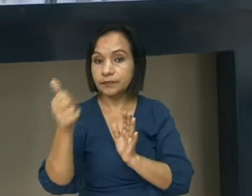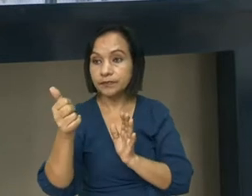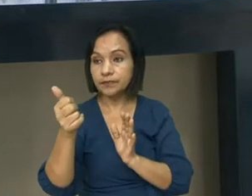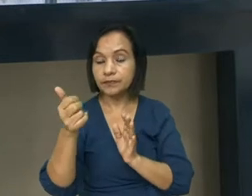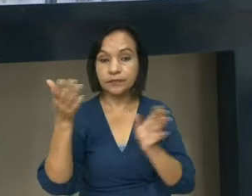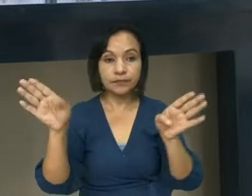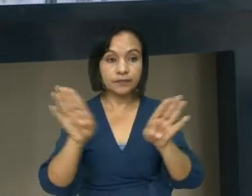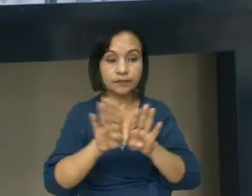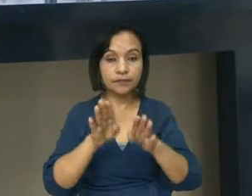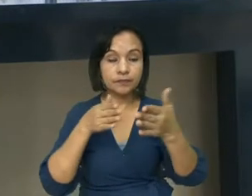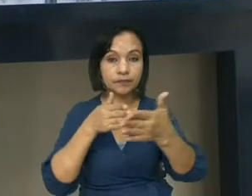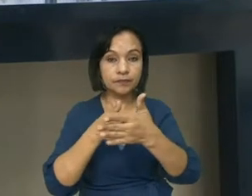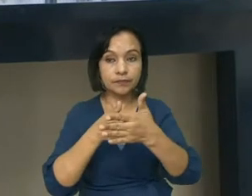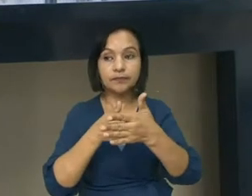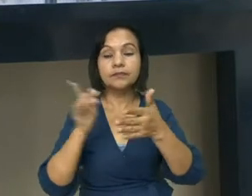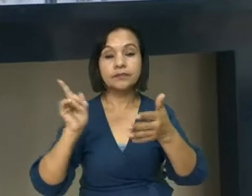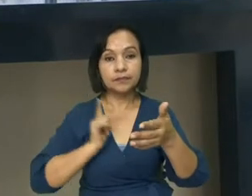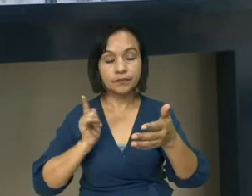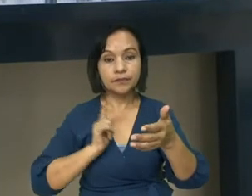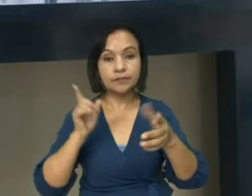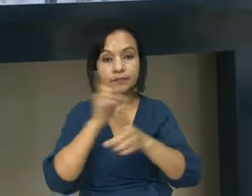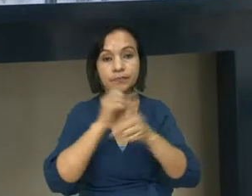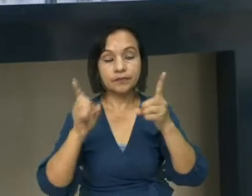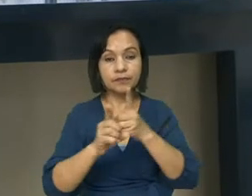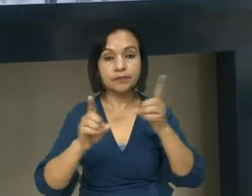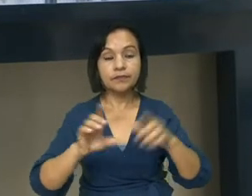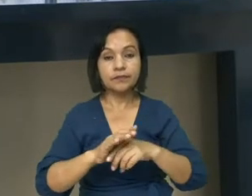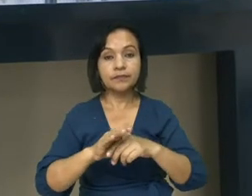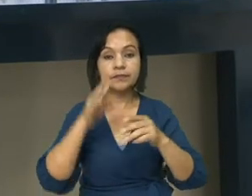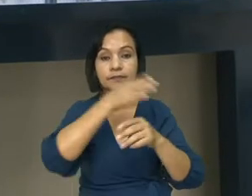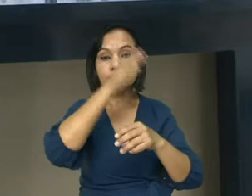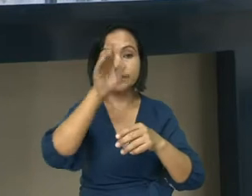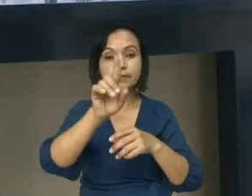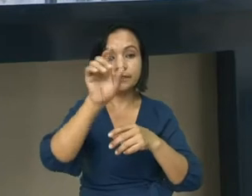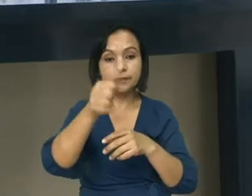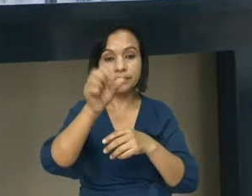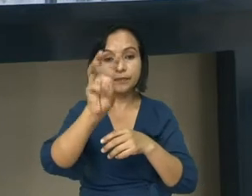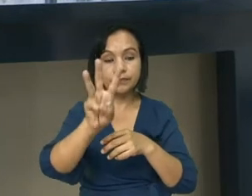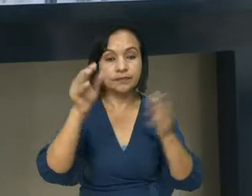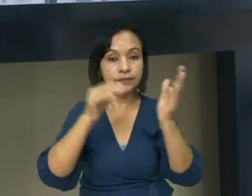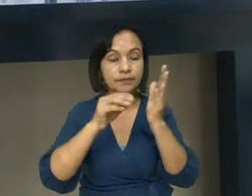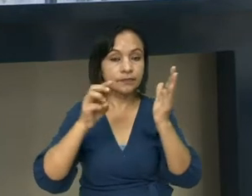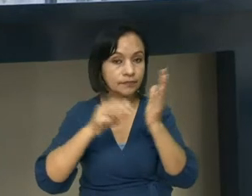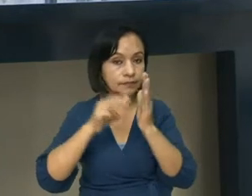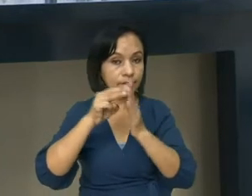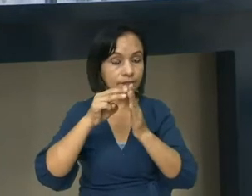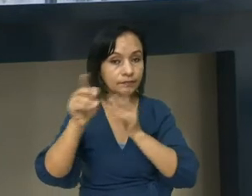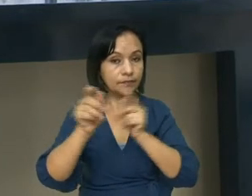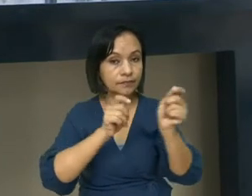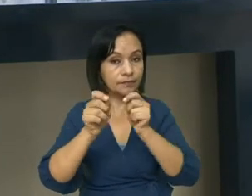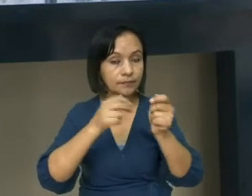ese cierre de esa brecha. Nosotros tenemos que gestionar 163 millones de dólares para